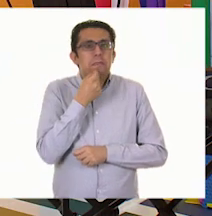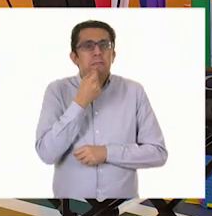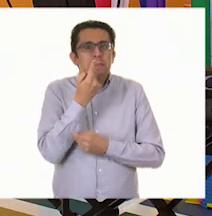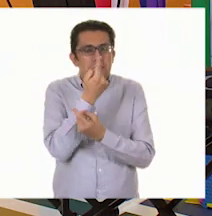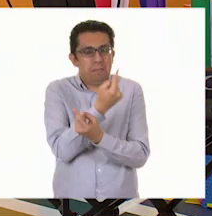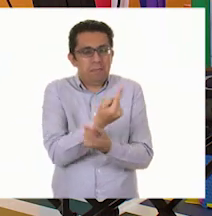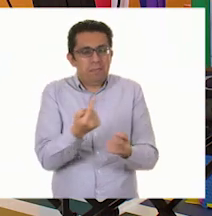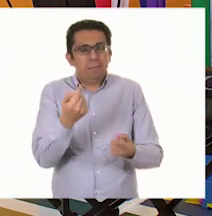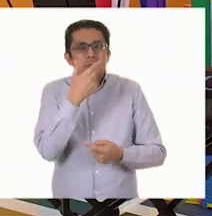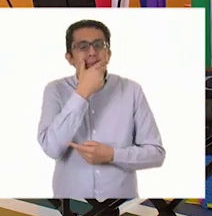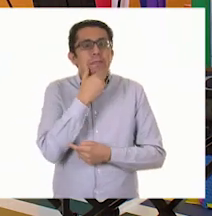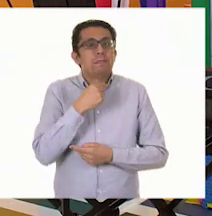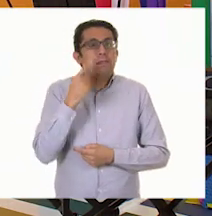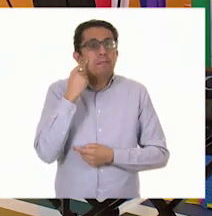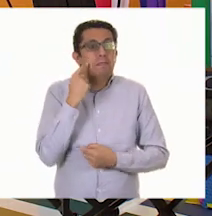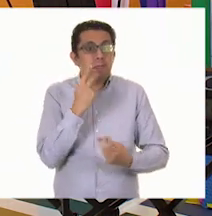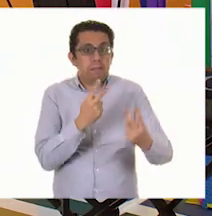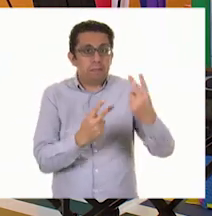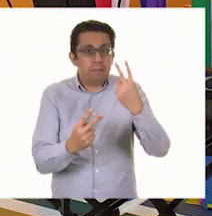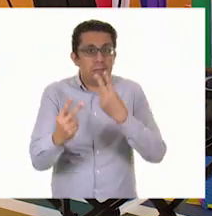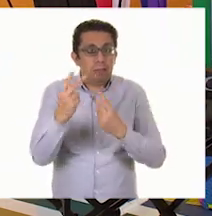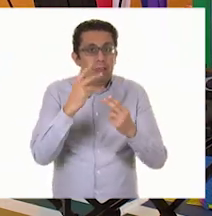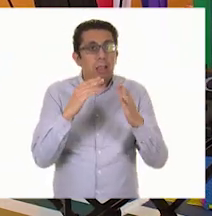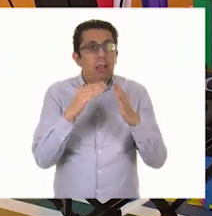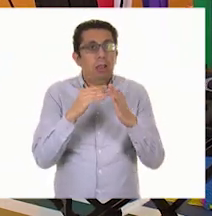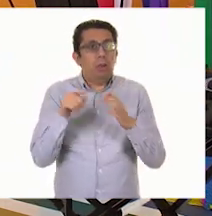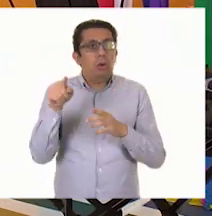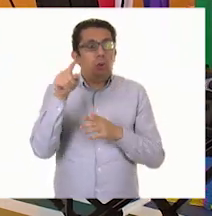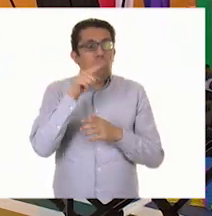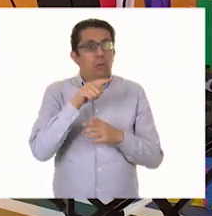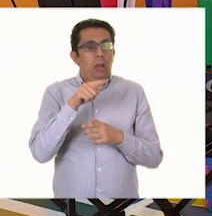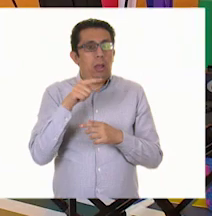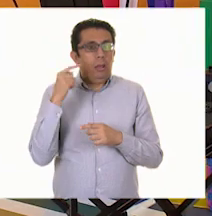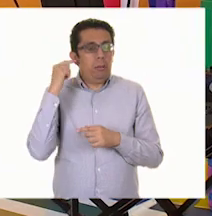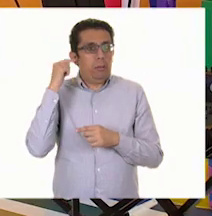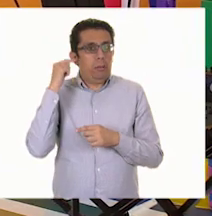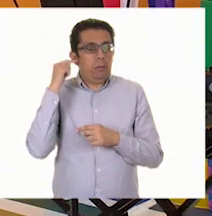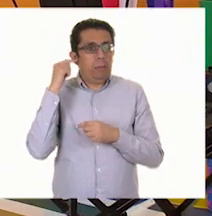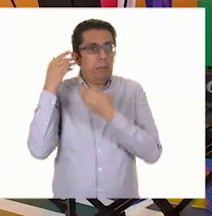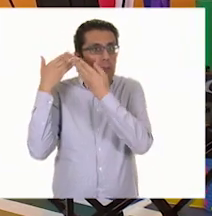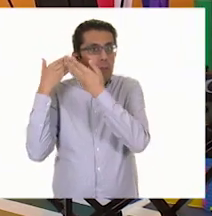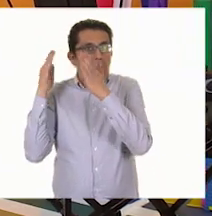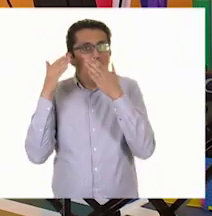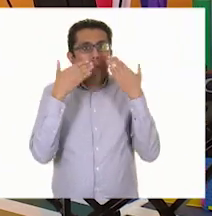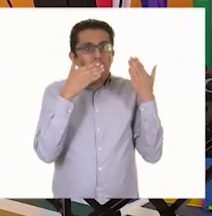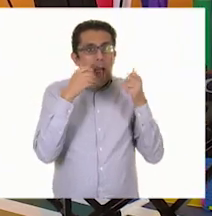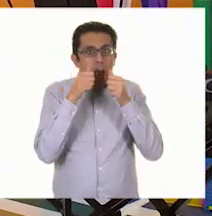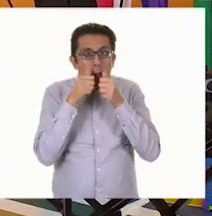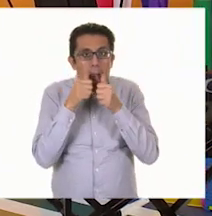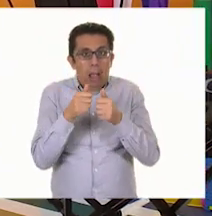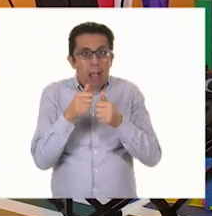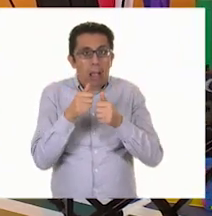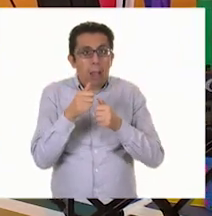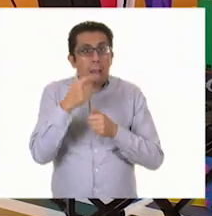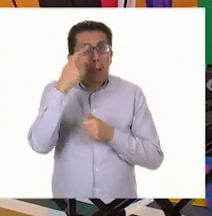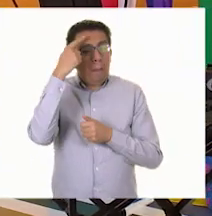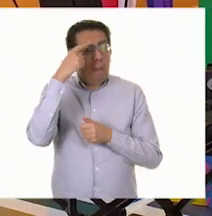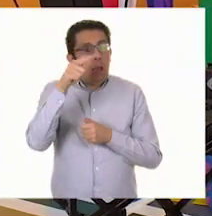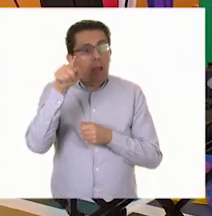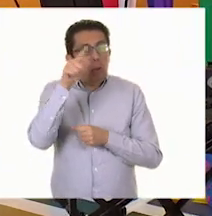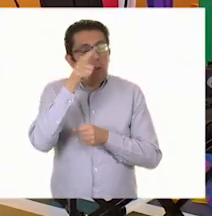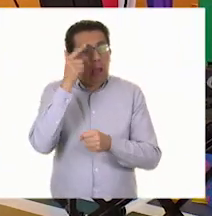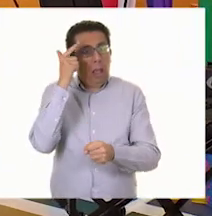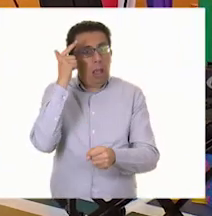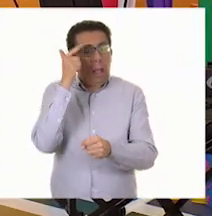están viendo en casa abrieran muy bien sus oídos para que escuchen, descubran